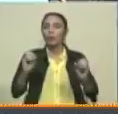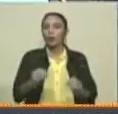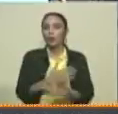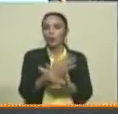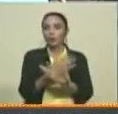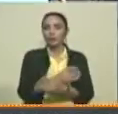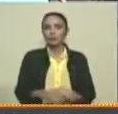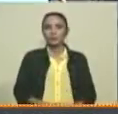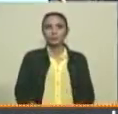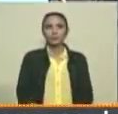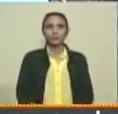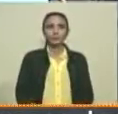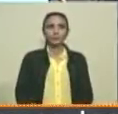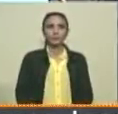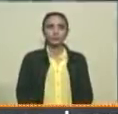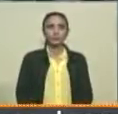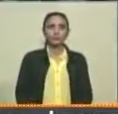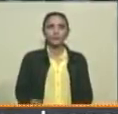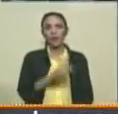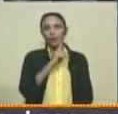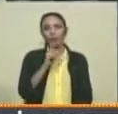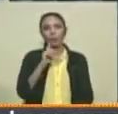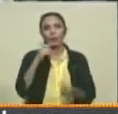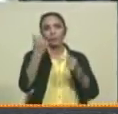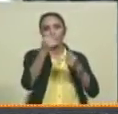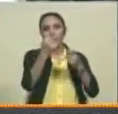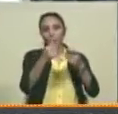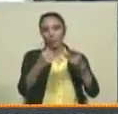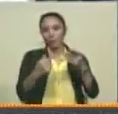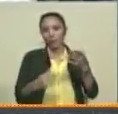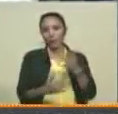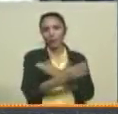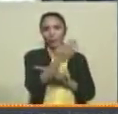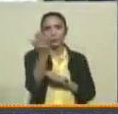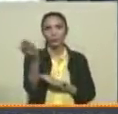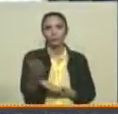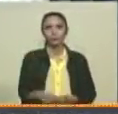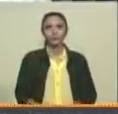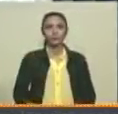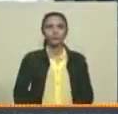William Castillo, Gordil, Iván,